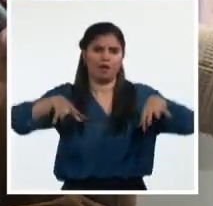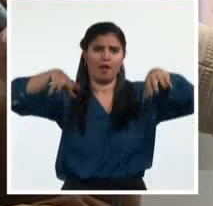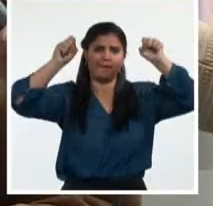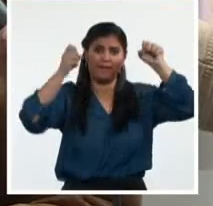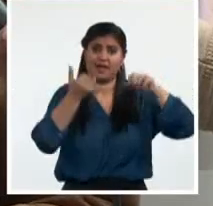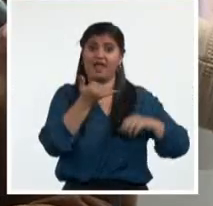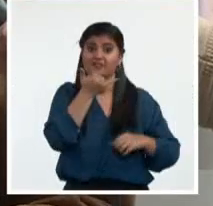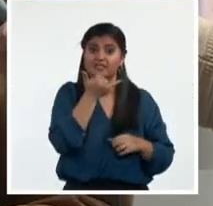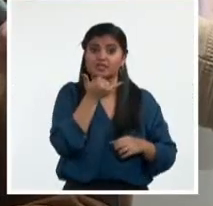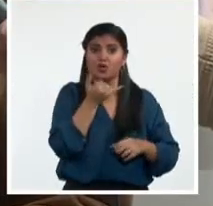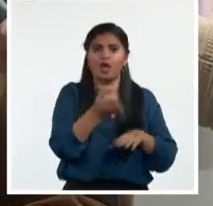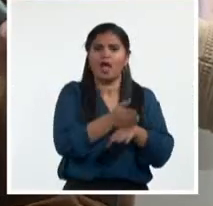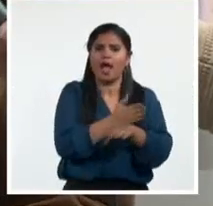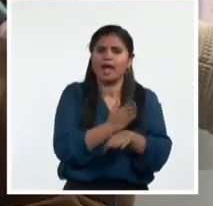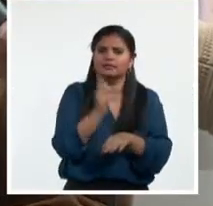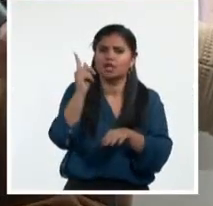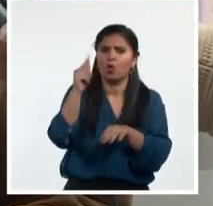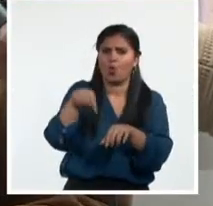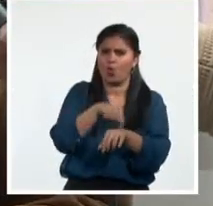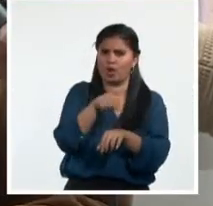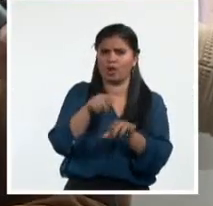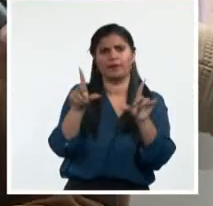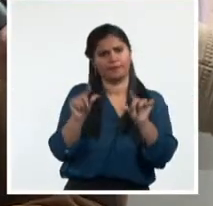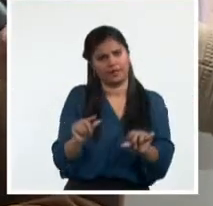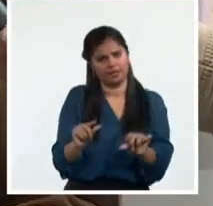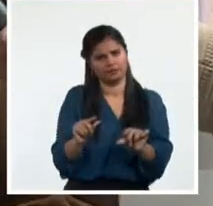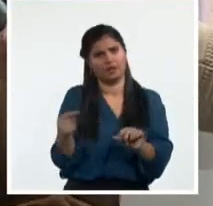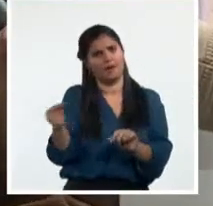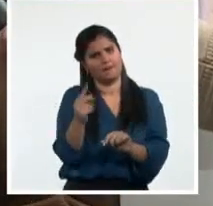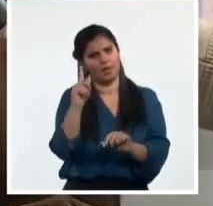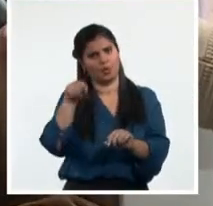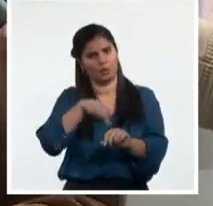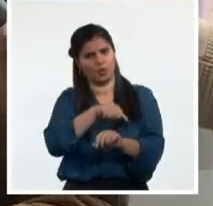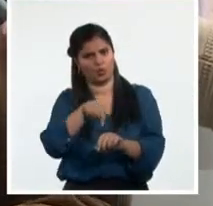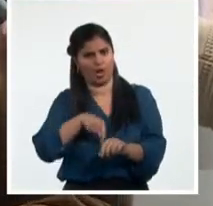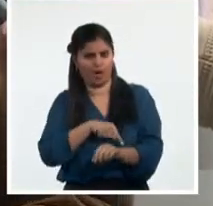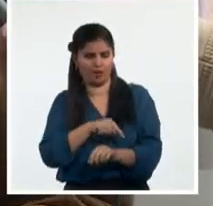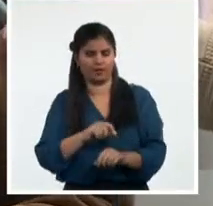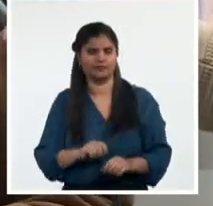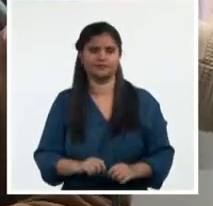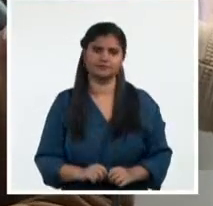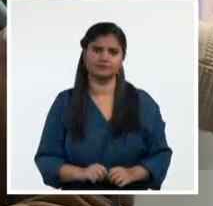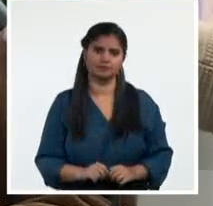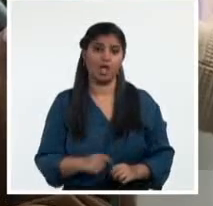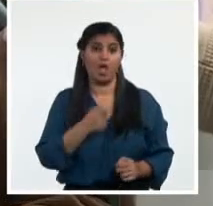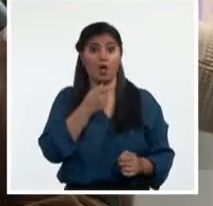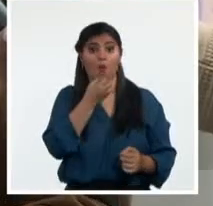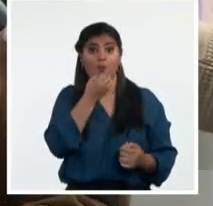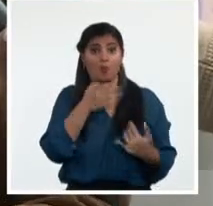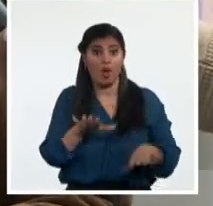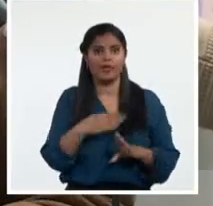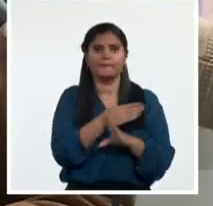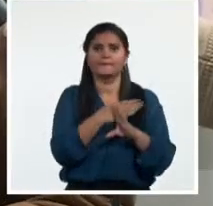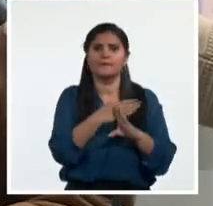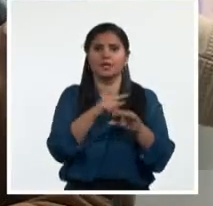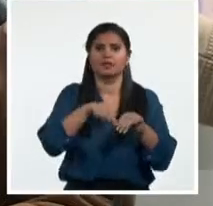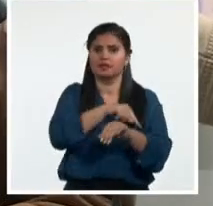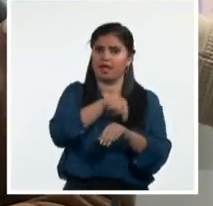como ha ocurrido en los últimos días que se ha afectado el servicio eléctrico, que la afectación en todos los días de este mes de